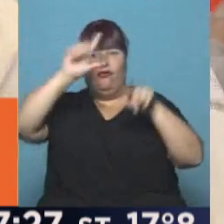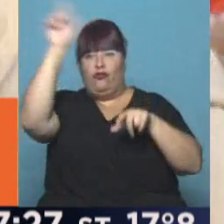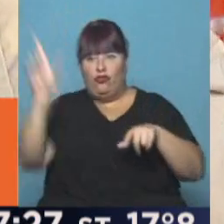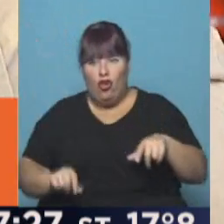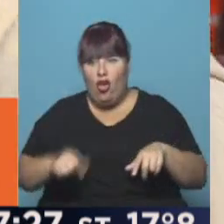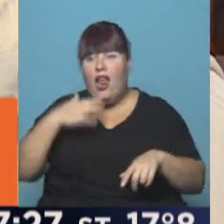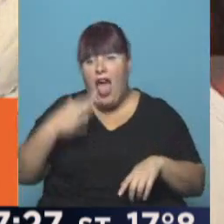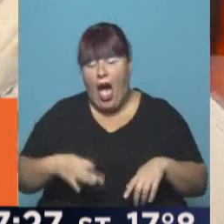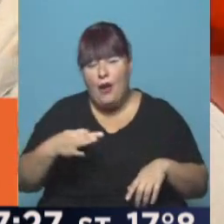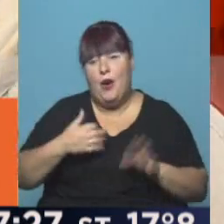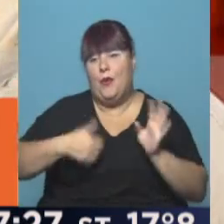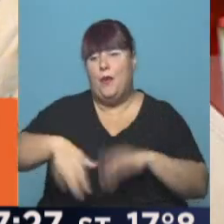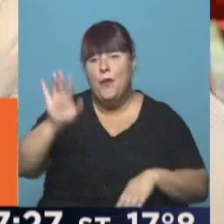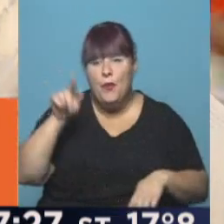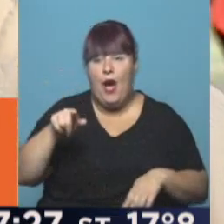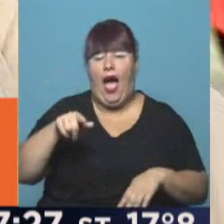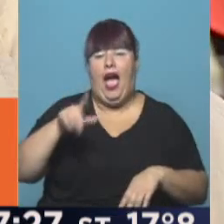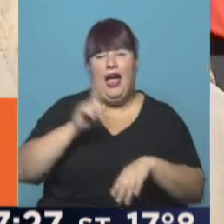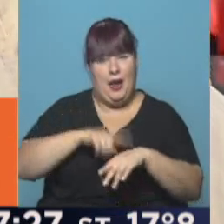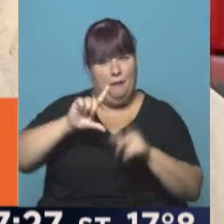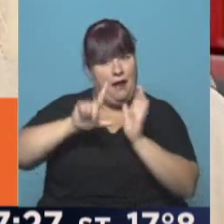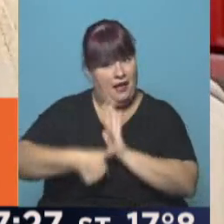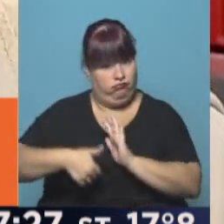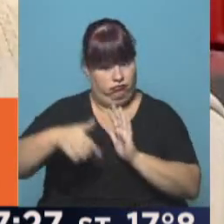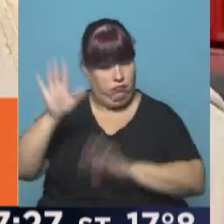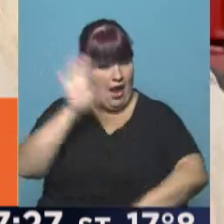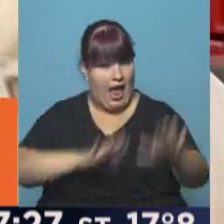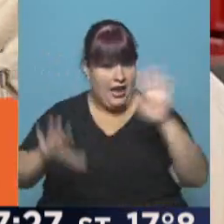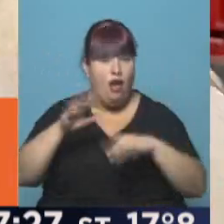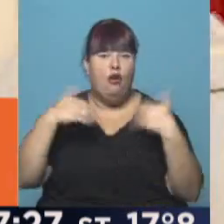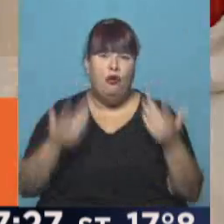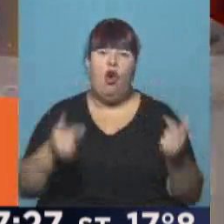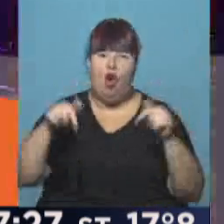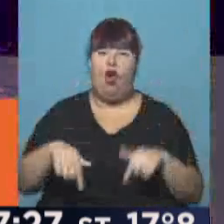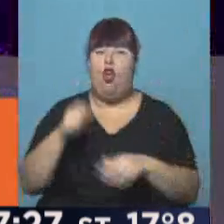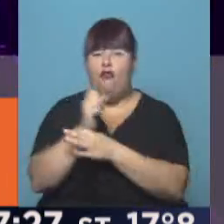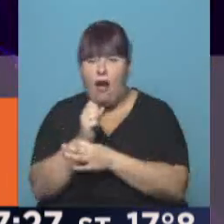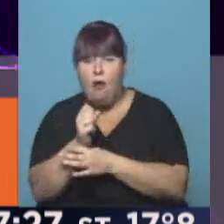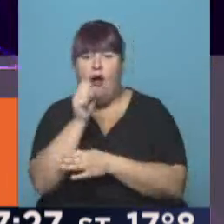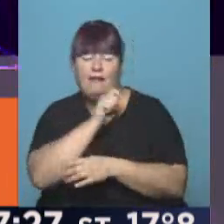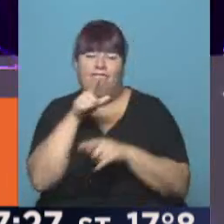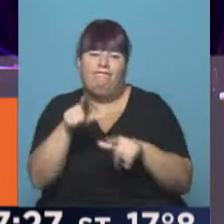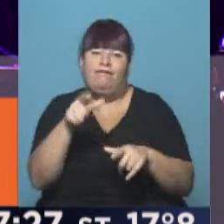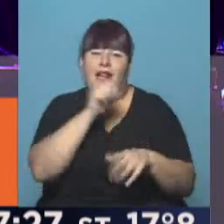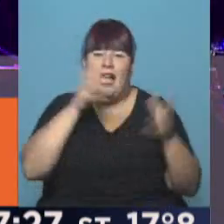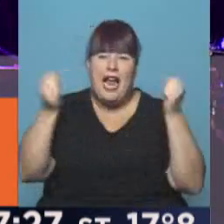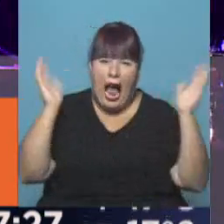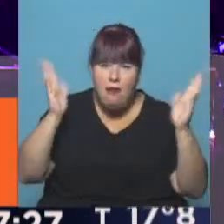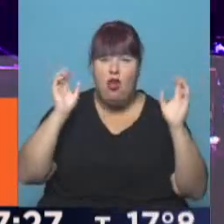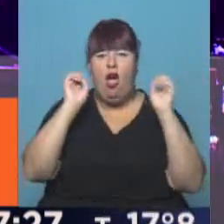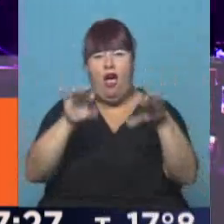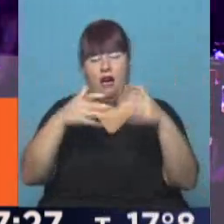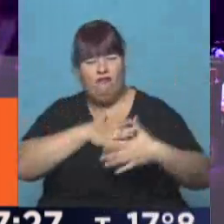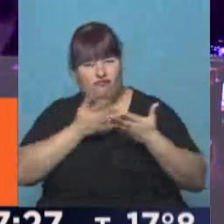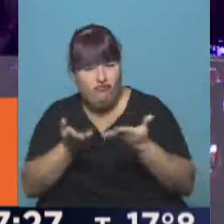y la verdad que va a ser una de las que más tiempo va a llevar la reconstrucción. Entonces hoy, con los artistas y con este gesto de los camiones y la